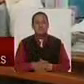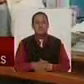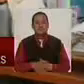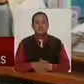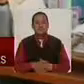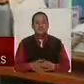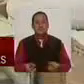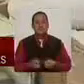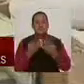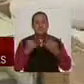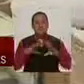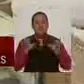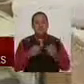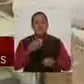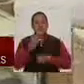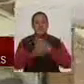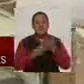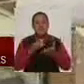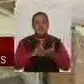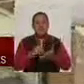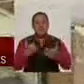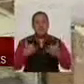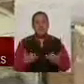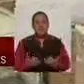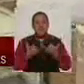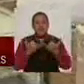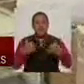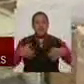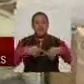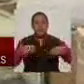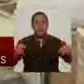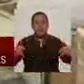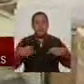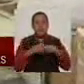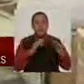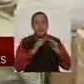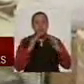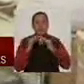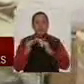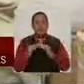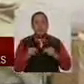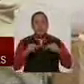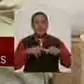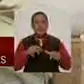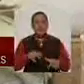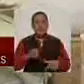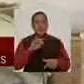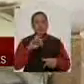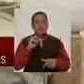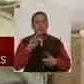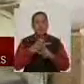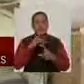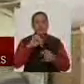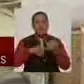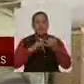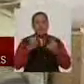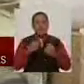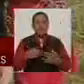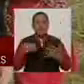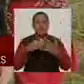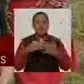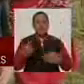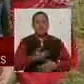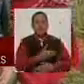es la información que nosotros tenemos desde el centro poblado de Uracusa. La primera dama de la